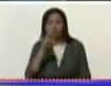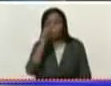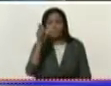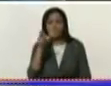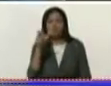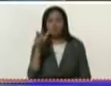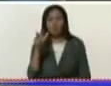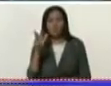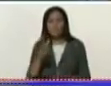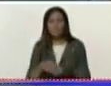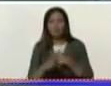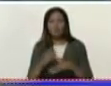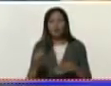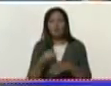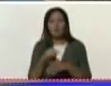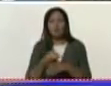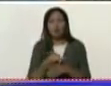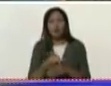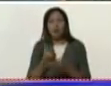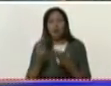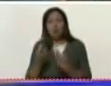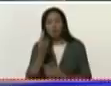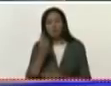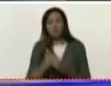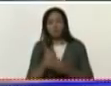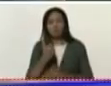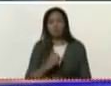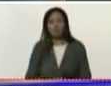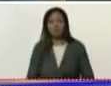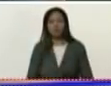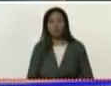capturados y vamos a la búsqueda y la captura del resto.